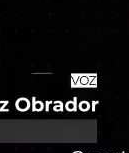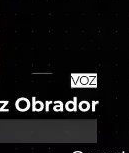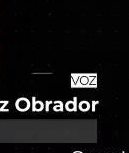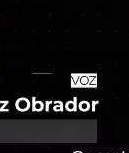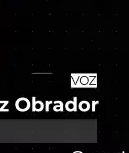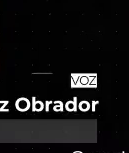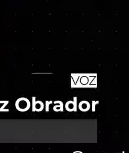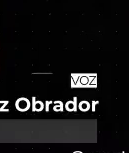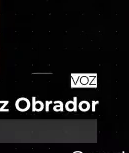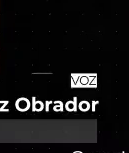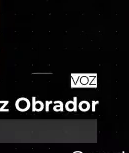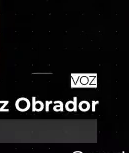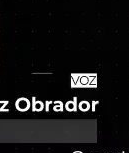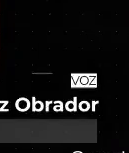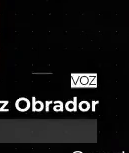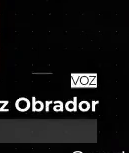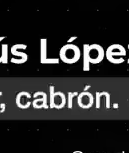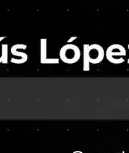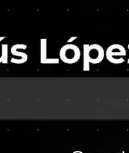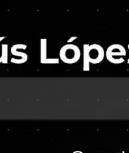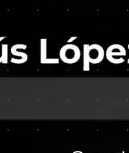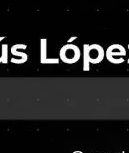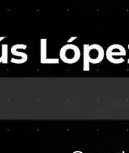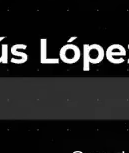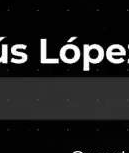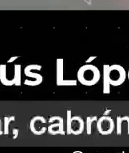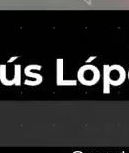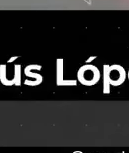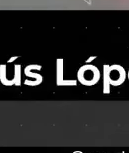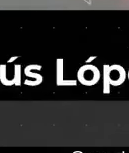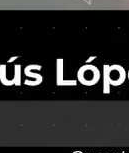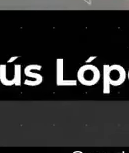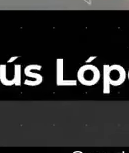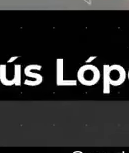a mercado. Sí, hermano.